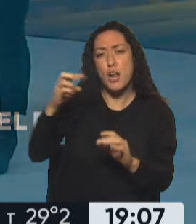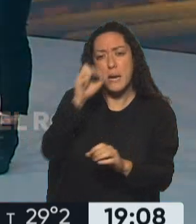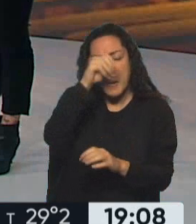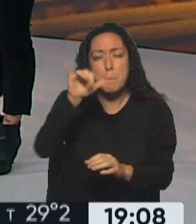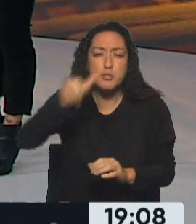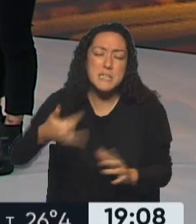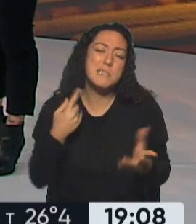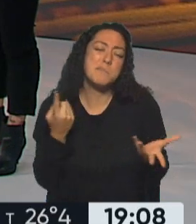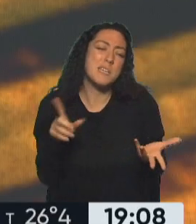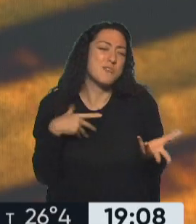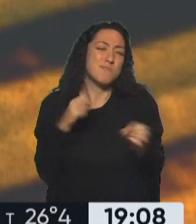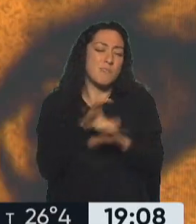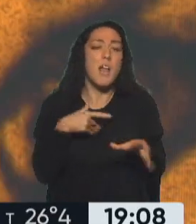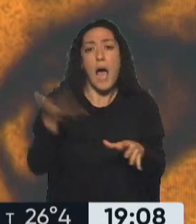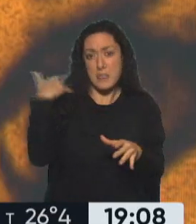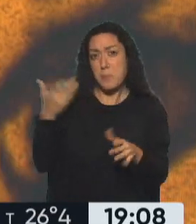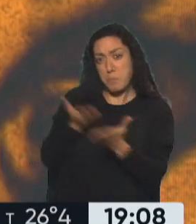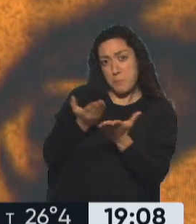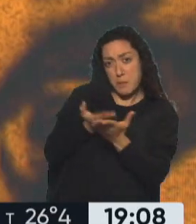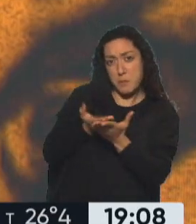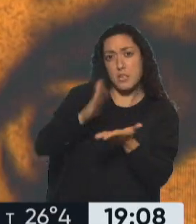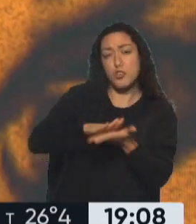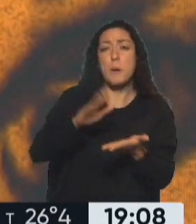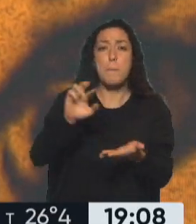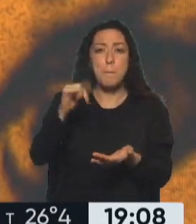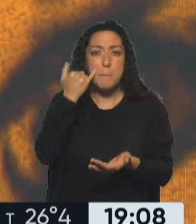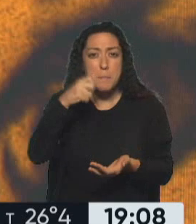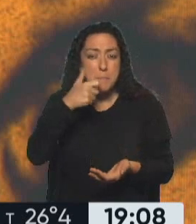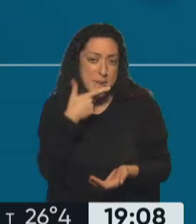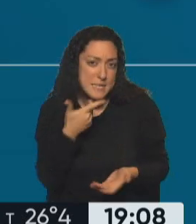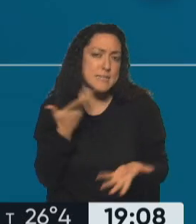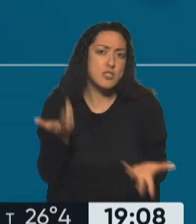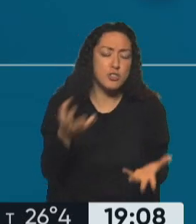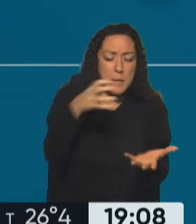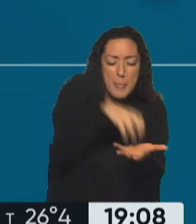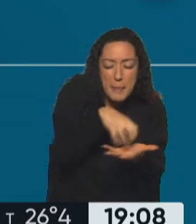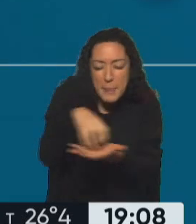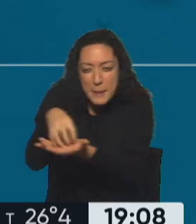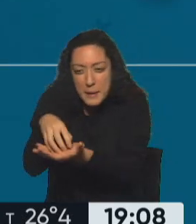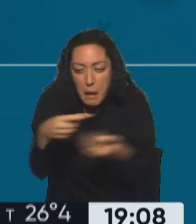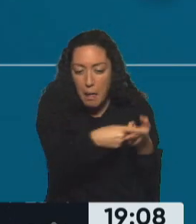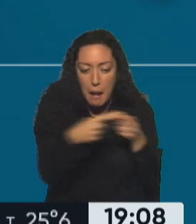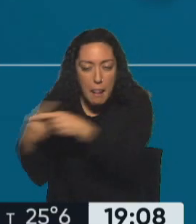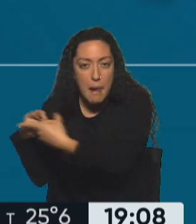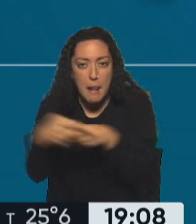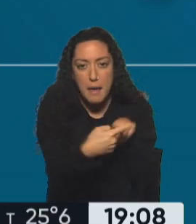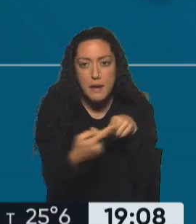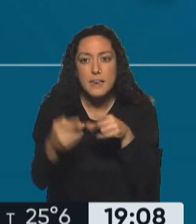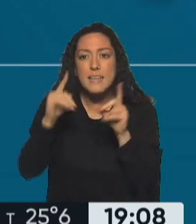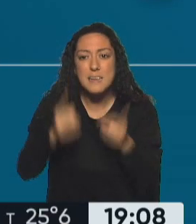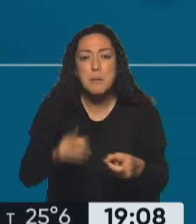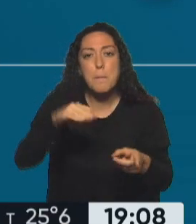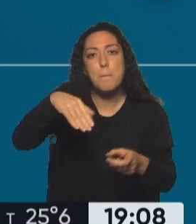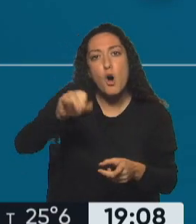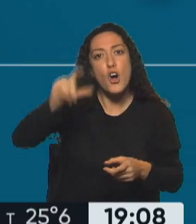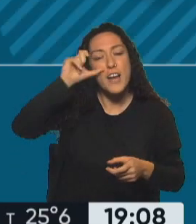esta medida para las pymes. Totalmente. Y ahí se generó una suerte de interna entre pymes, ¿no? Porque también salió a responderle Daniel Moreira, que es del